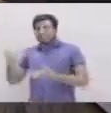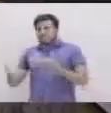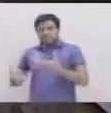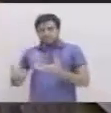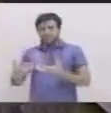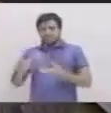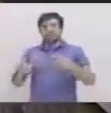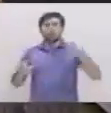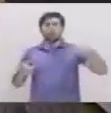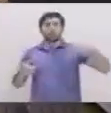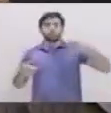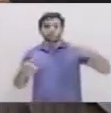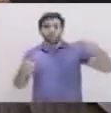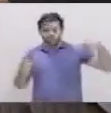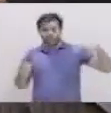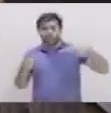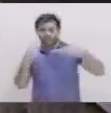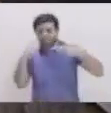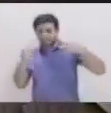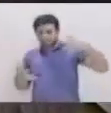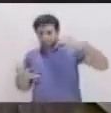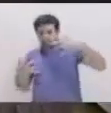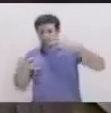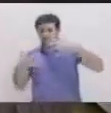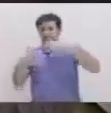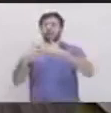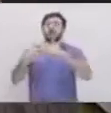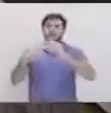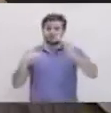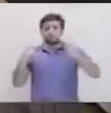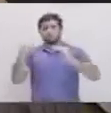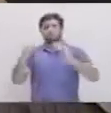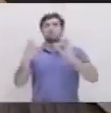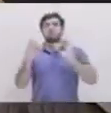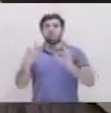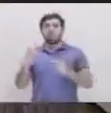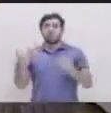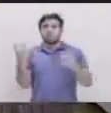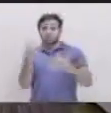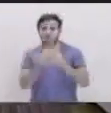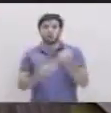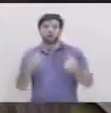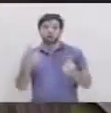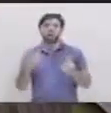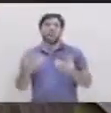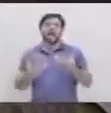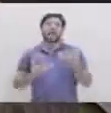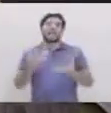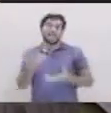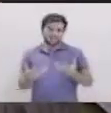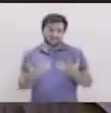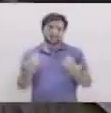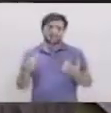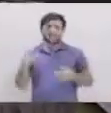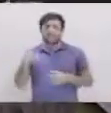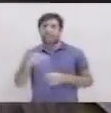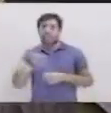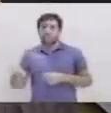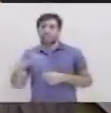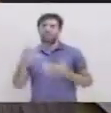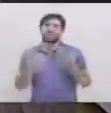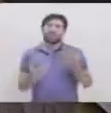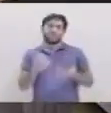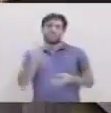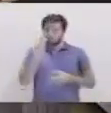caliente que teníamos y la cuchara van a buscar ese equilibrio térmico. Por lo tanto, la cuchara va a sentirse más caliente, ¿verdad? Y el agua un poco más